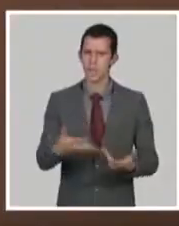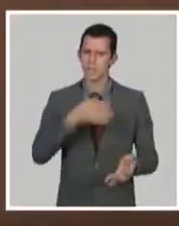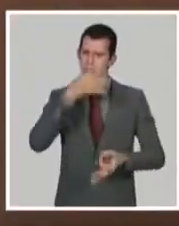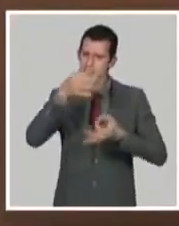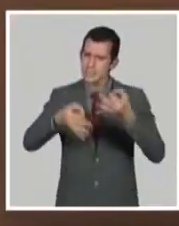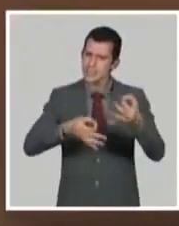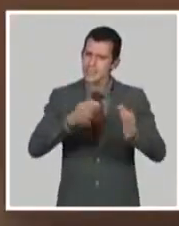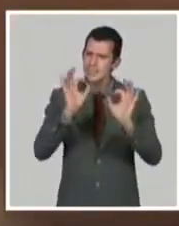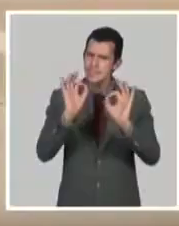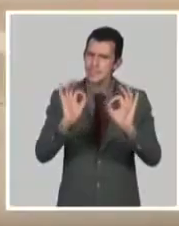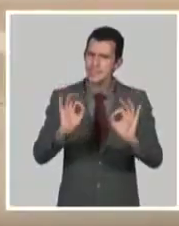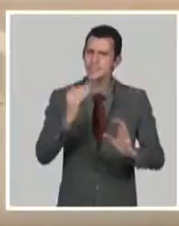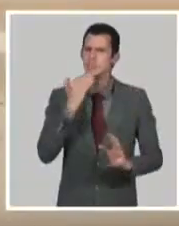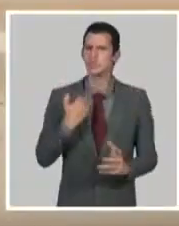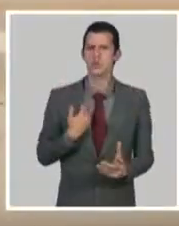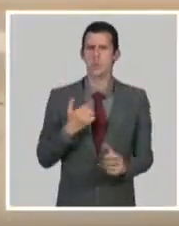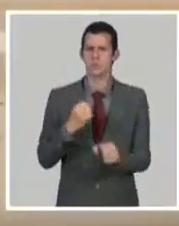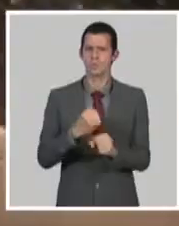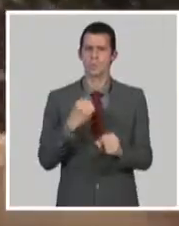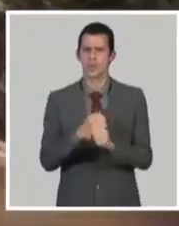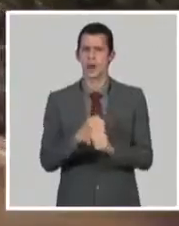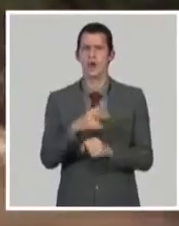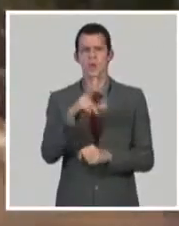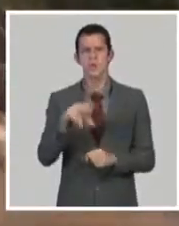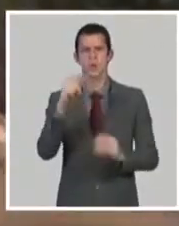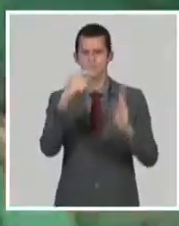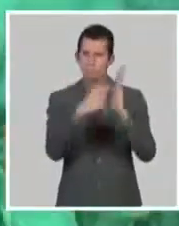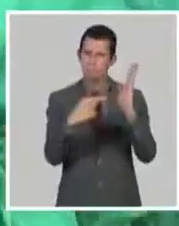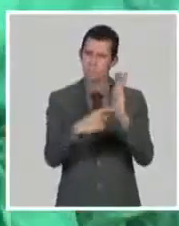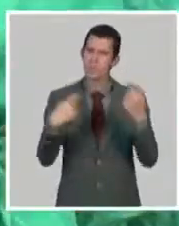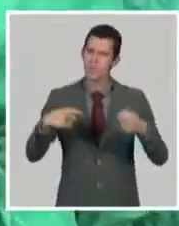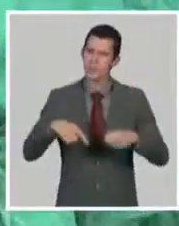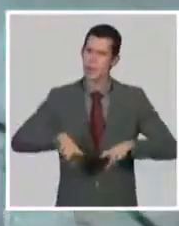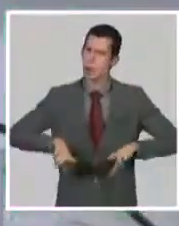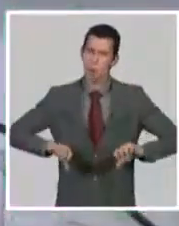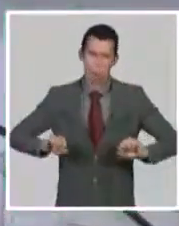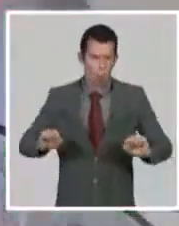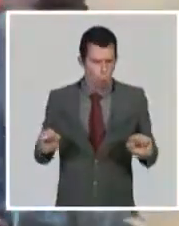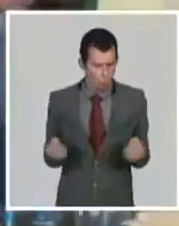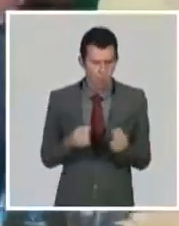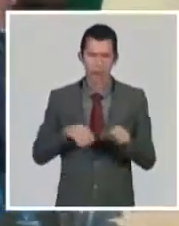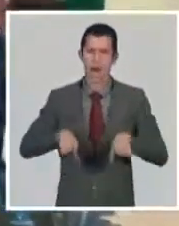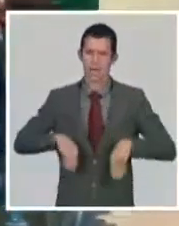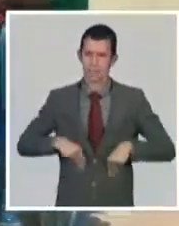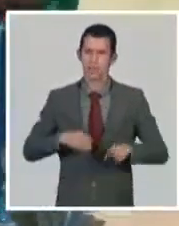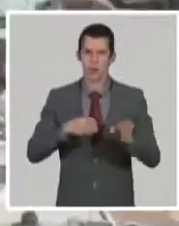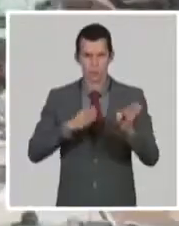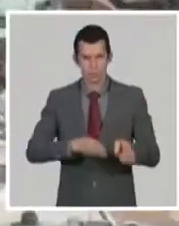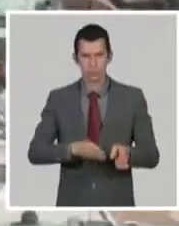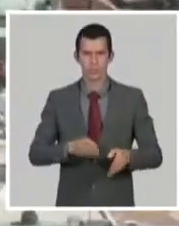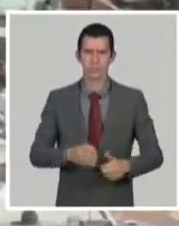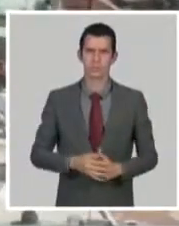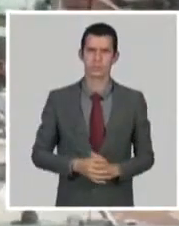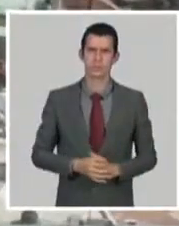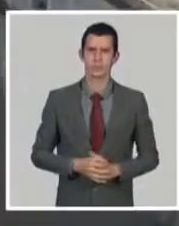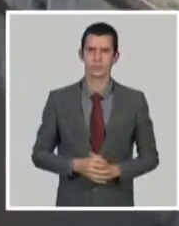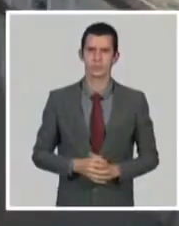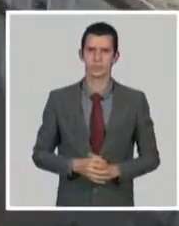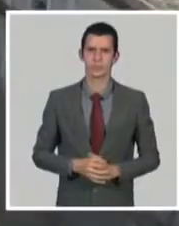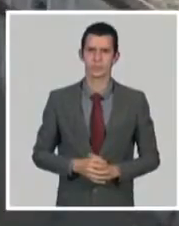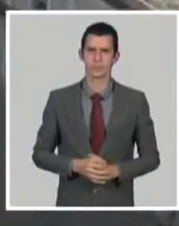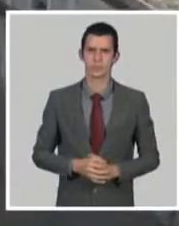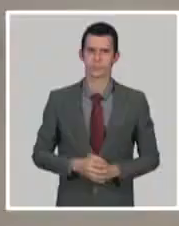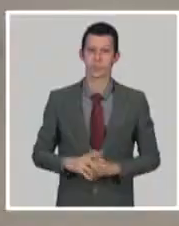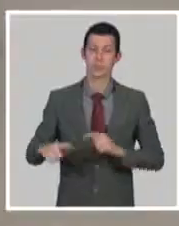ofrecer detalles sobre las medidas adoptadas en el territorio en los últimos días y las que se implementarán en la jornada